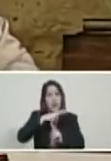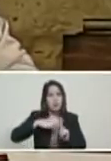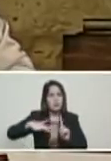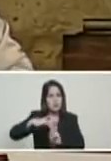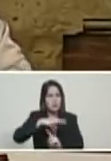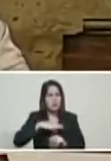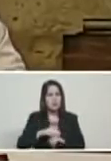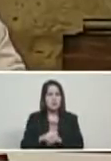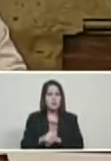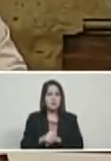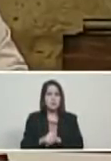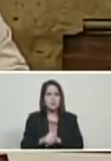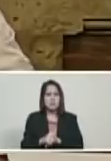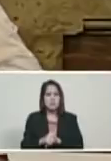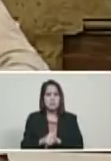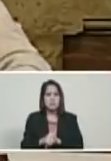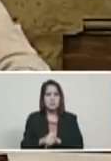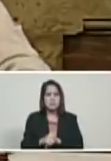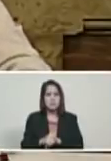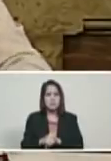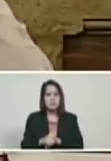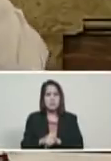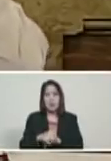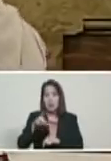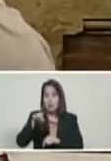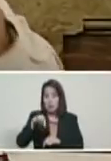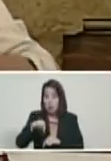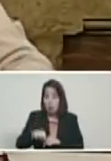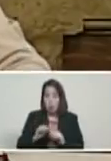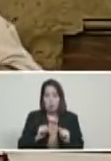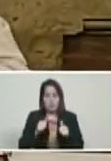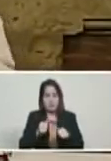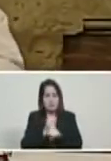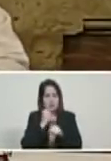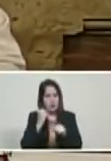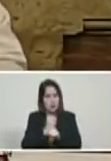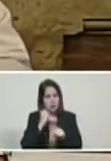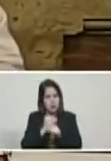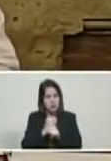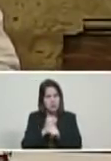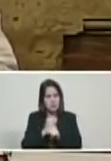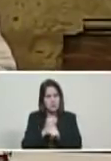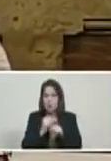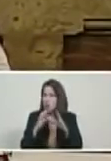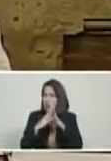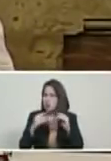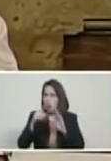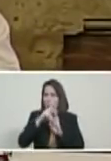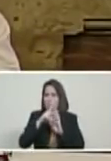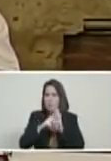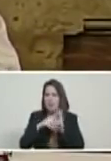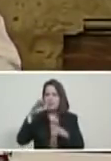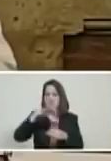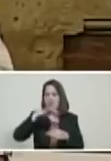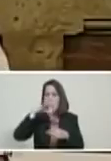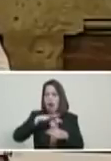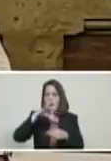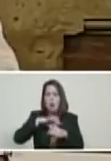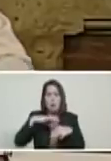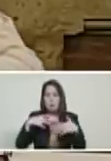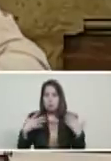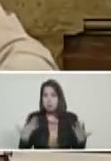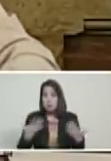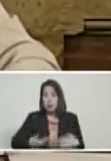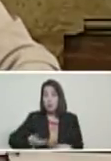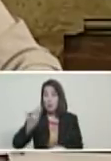¿no? Igualmente, hoy estamos trabajando todo el plan de ahorro. Es muy